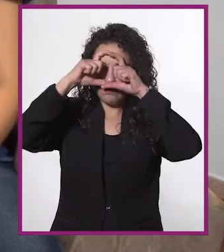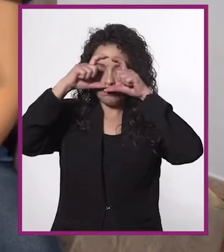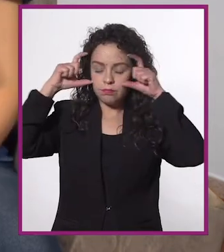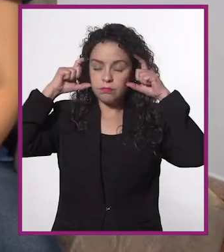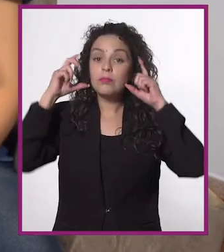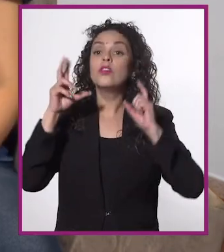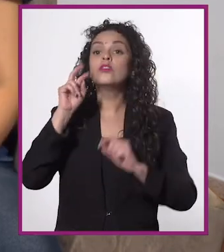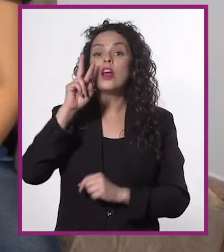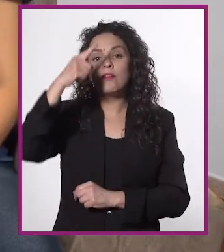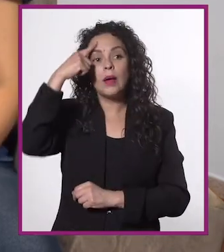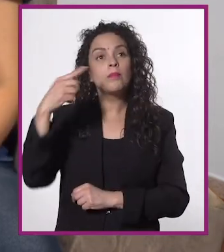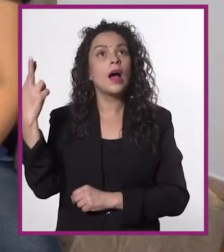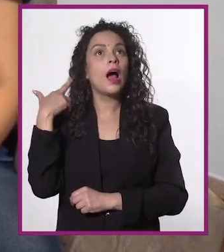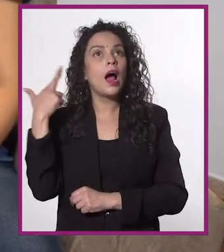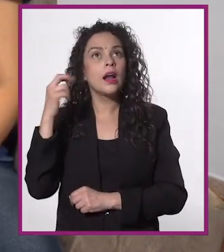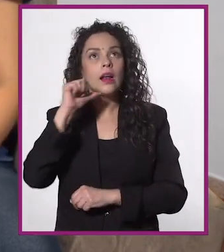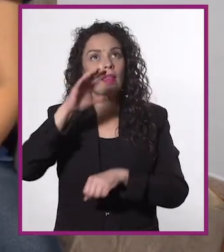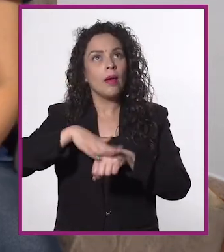escena.